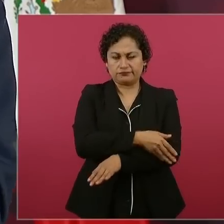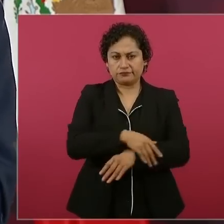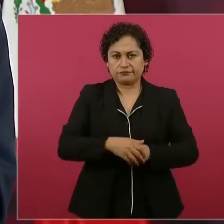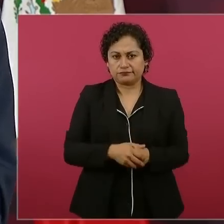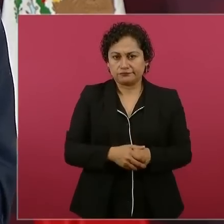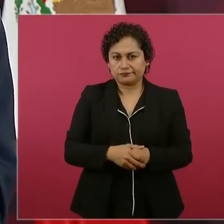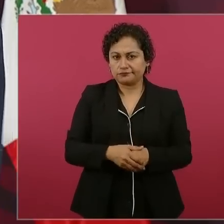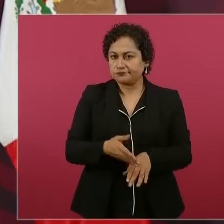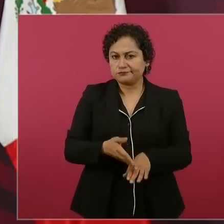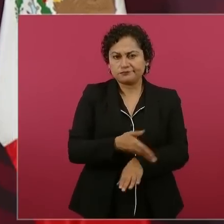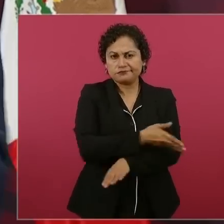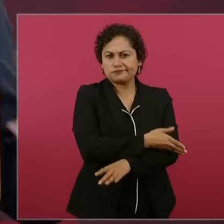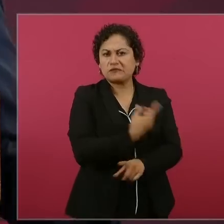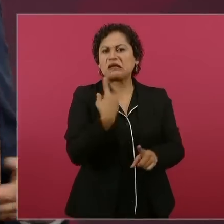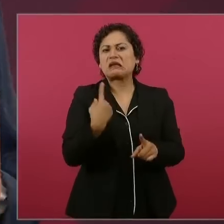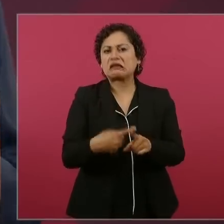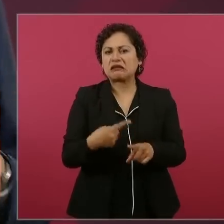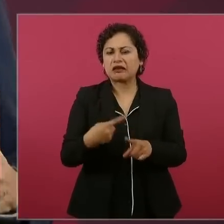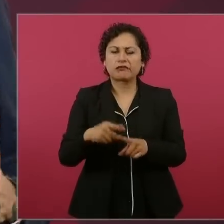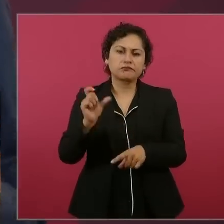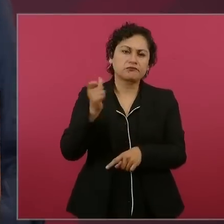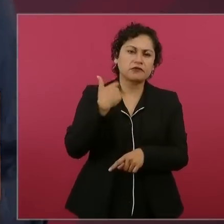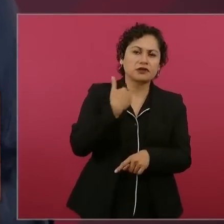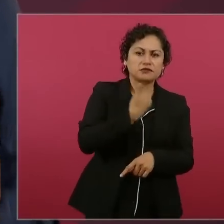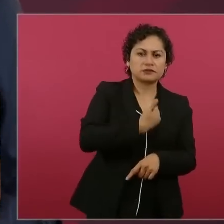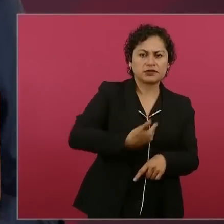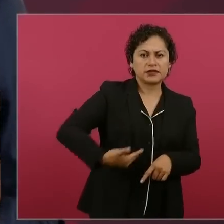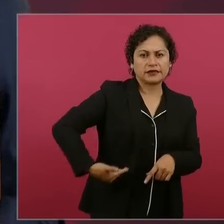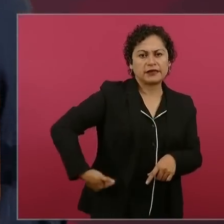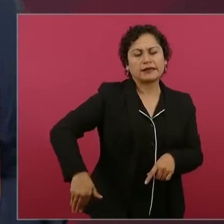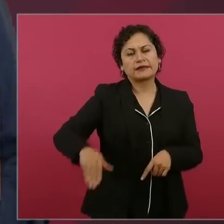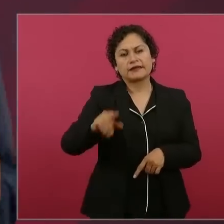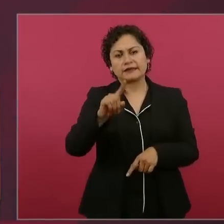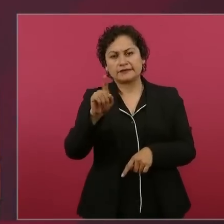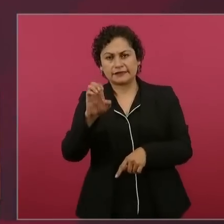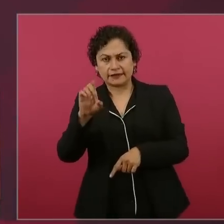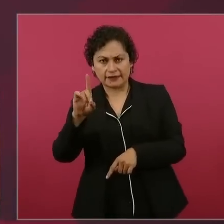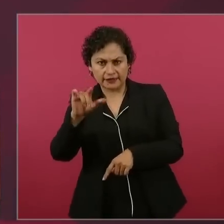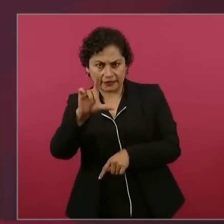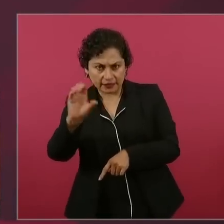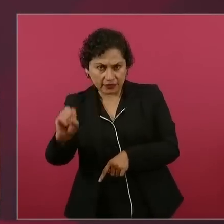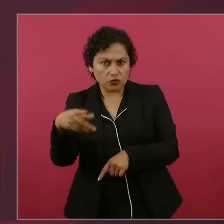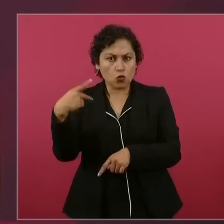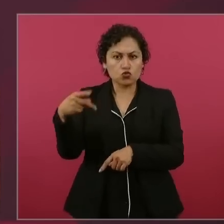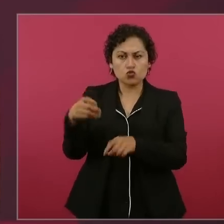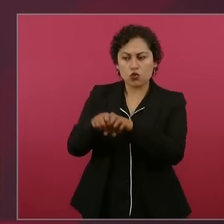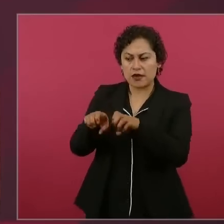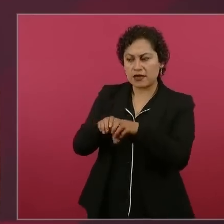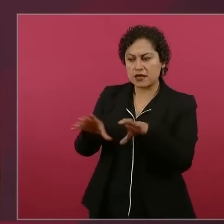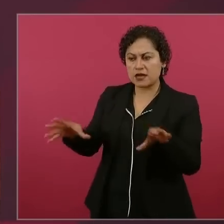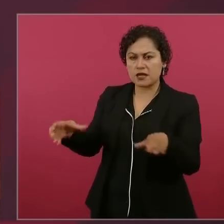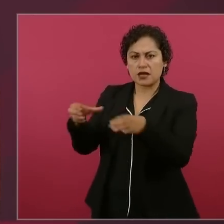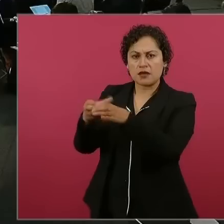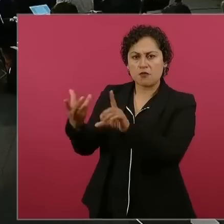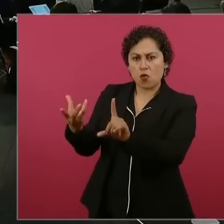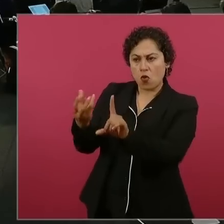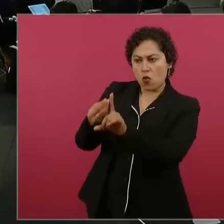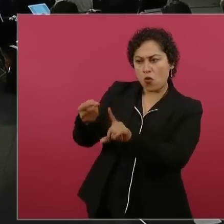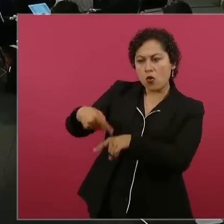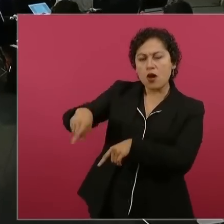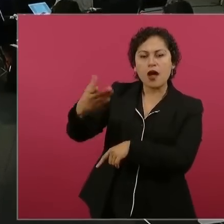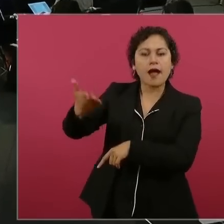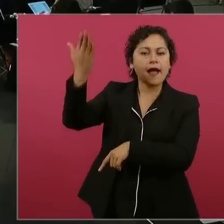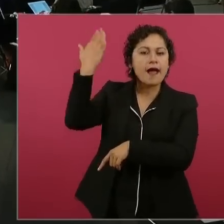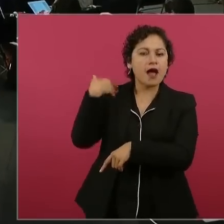Zedillo y sus técnicos, y desde luego con los banqueros de entonces y con los